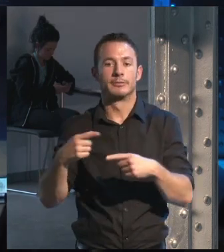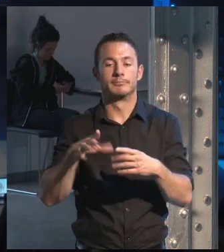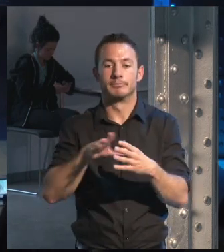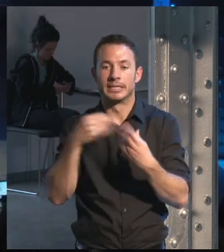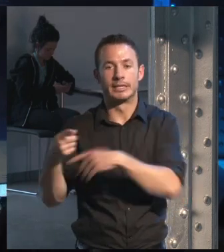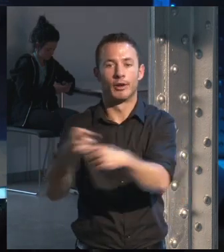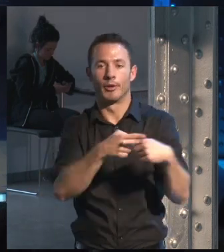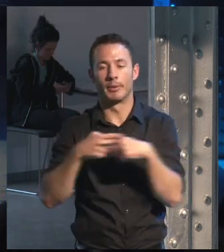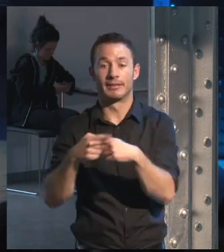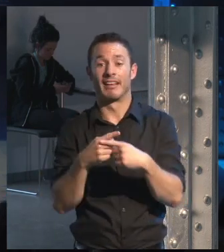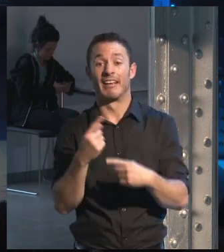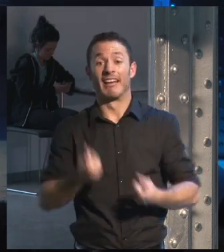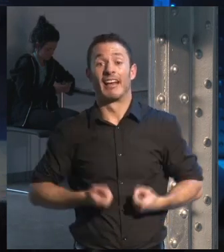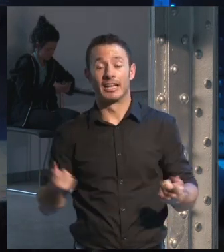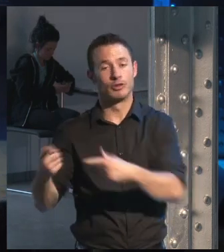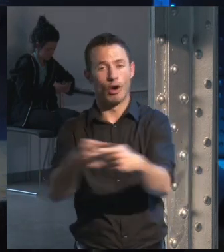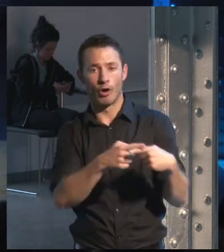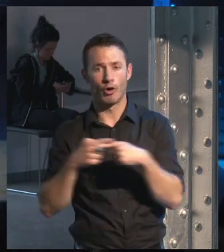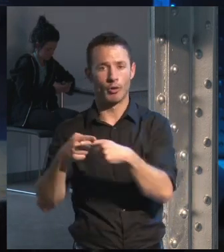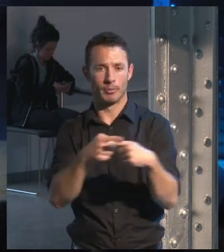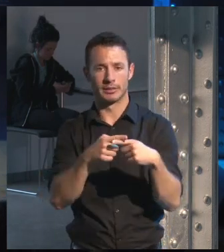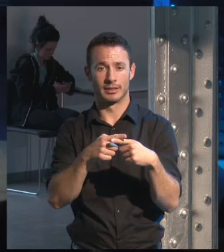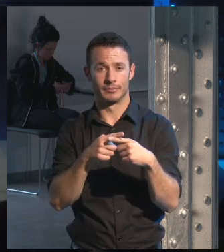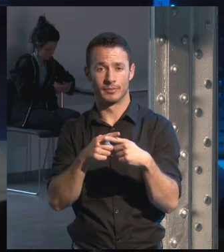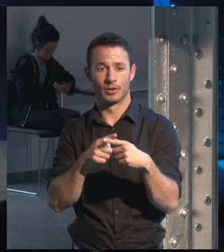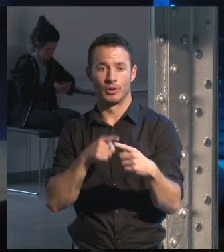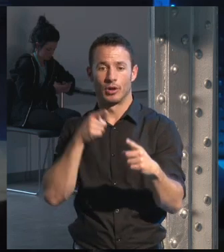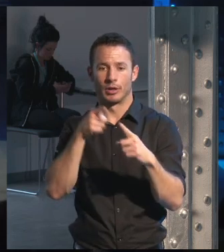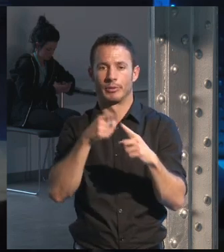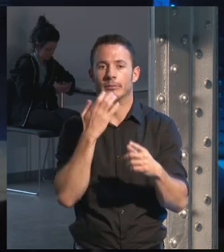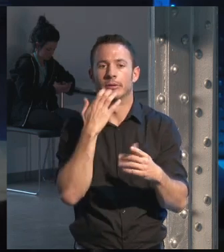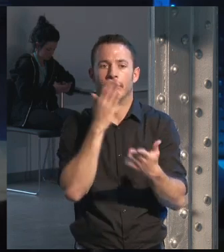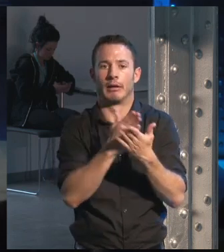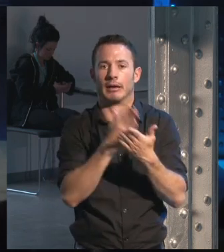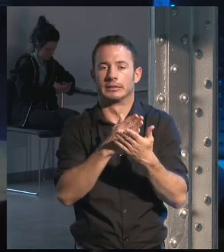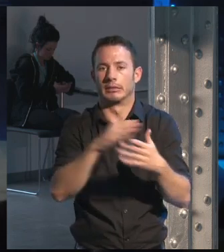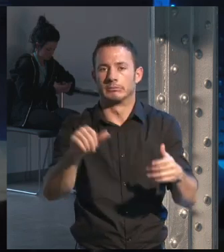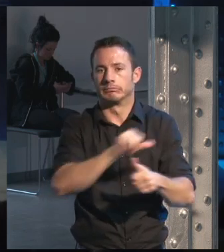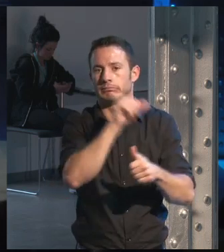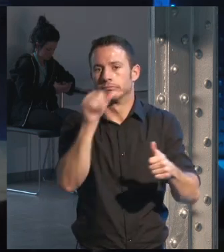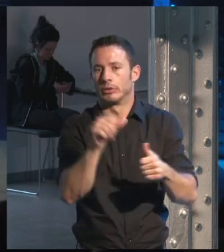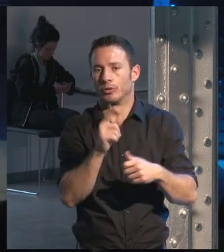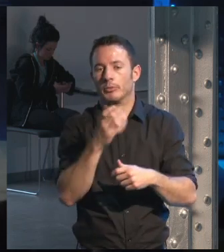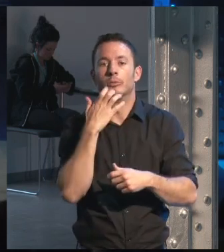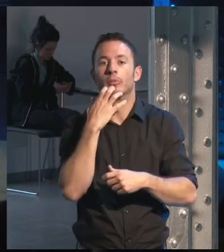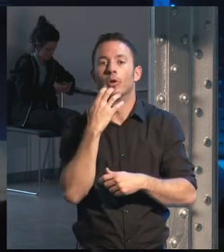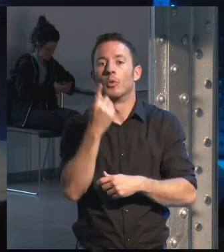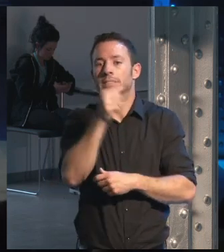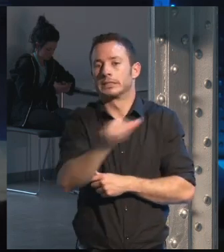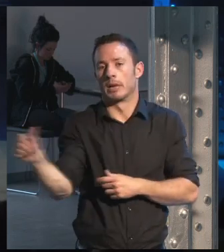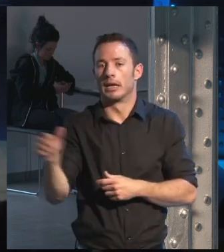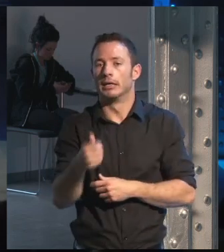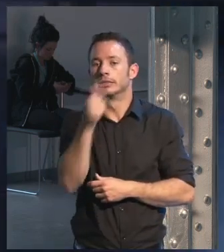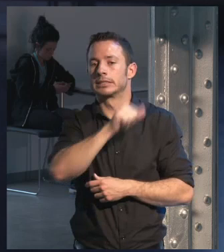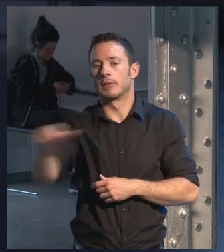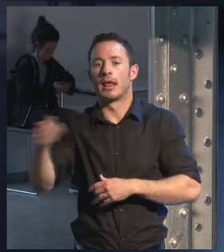esos gastos de forma ordenada y que sirvan no para hacer toda una clase, pero sí para hacer modelos de la semana de la inmersión. Y entonces